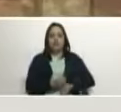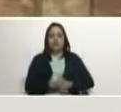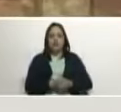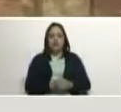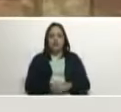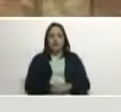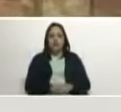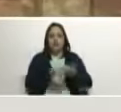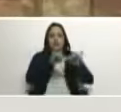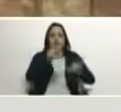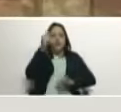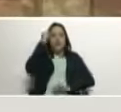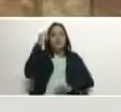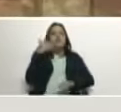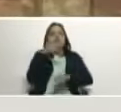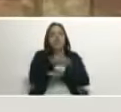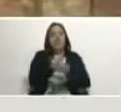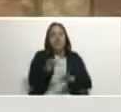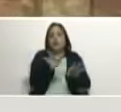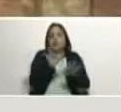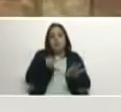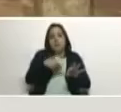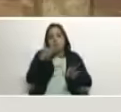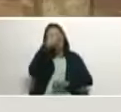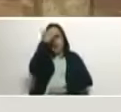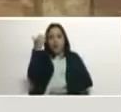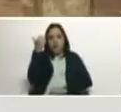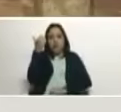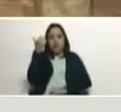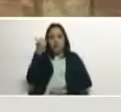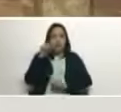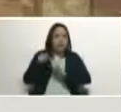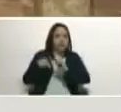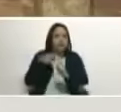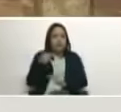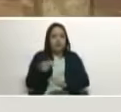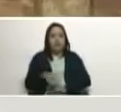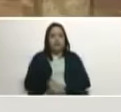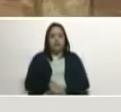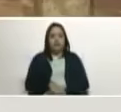Ese mismo día que asistí, nadie puede olvidar, recibimos